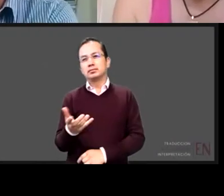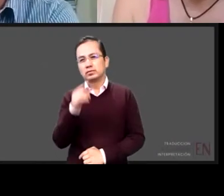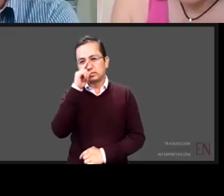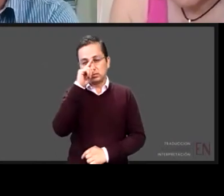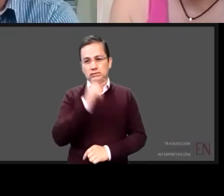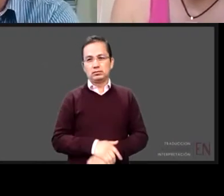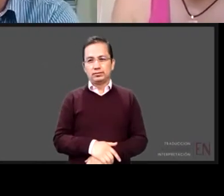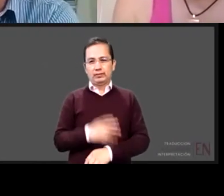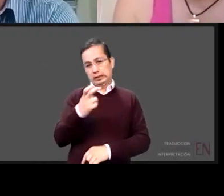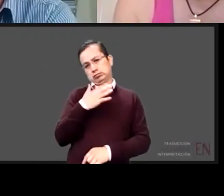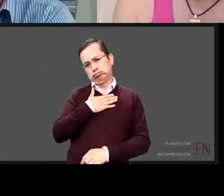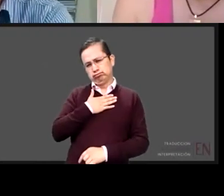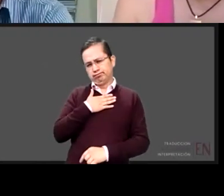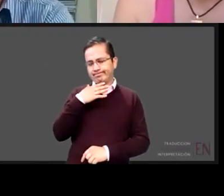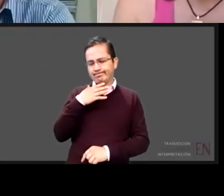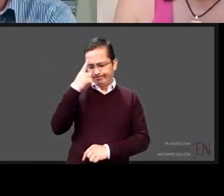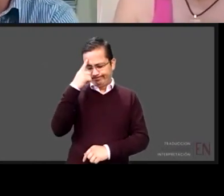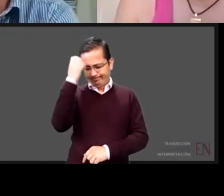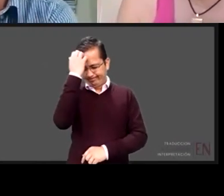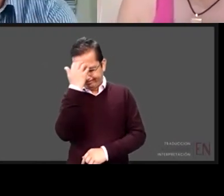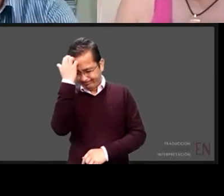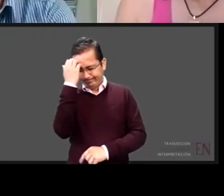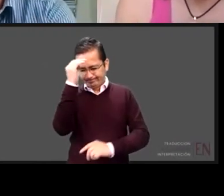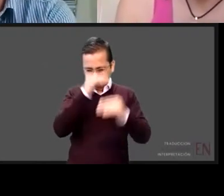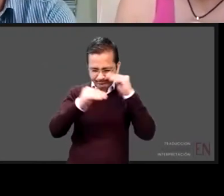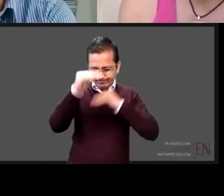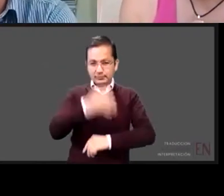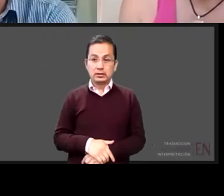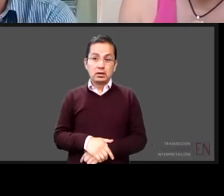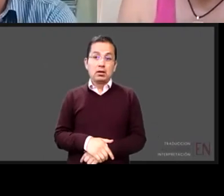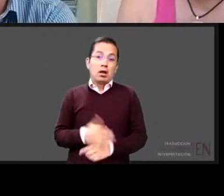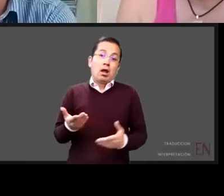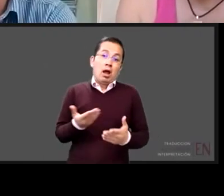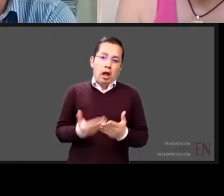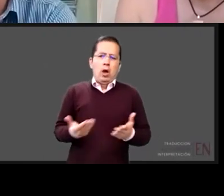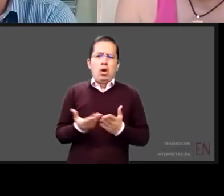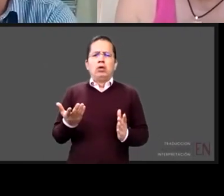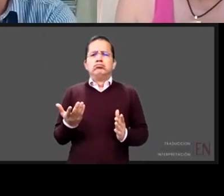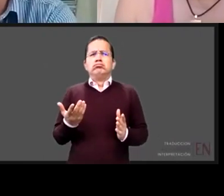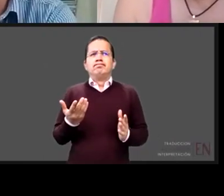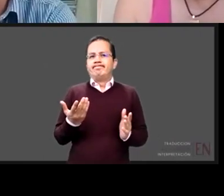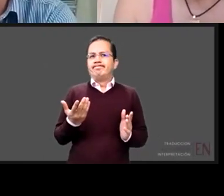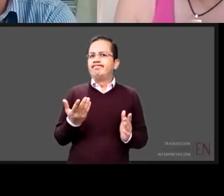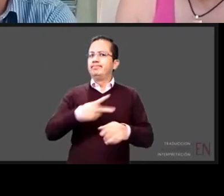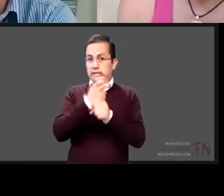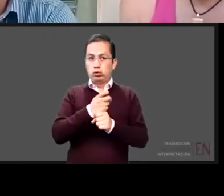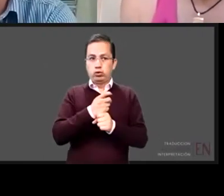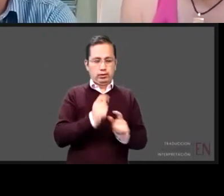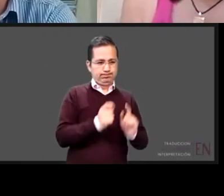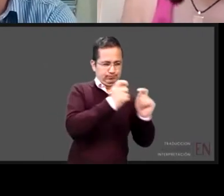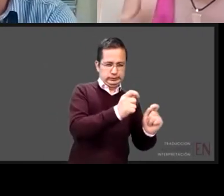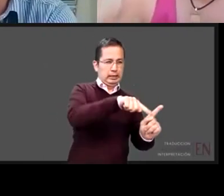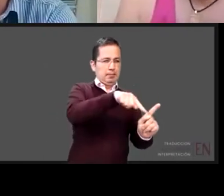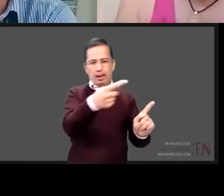esta reflexión, digamos, esta primera reflexión, lo ideal sería que nos lleve a esta segunda ronda donde podamos ir